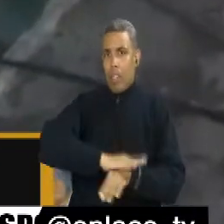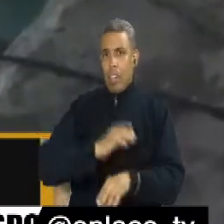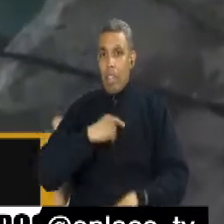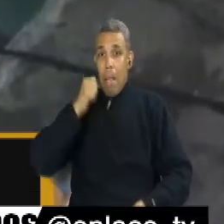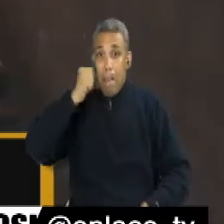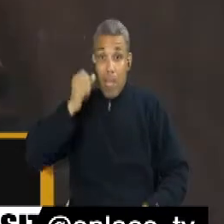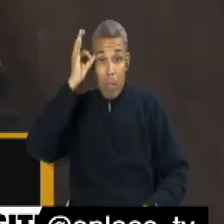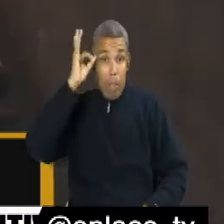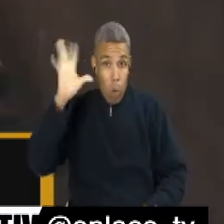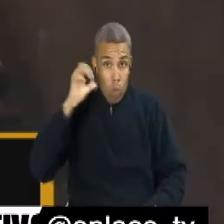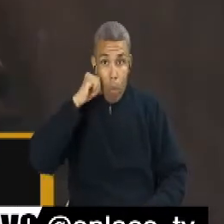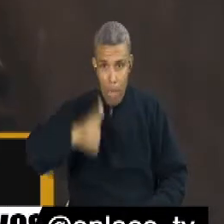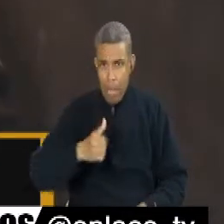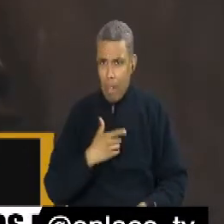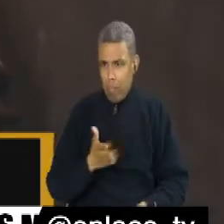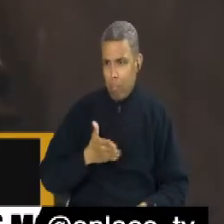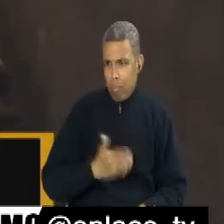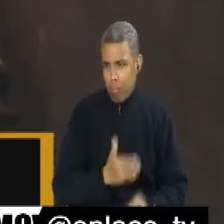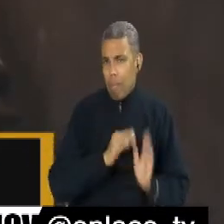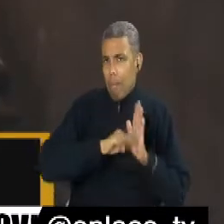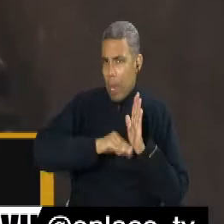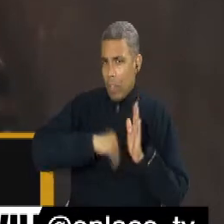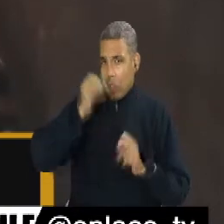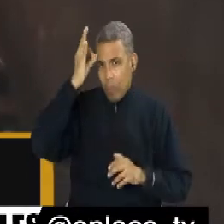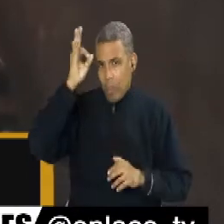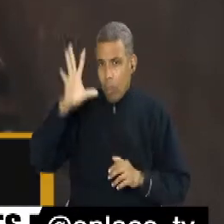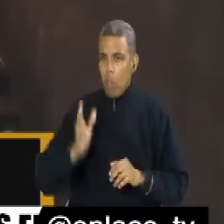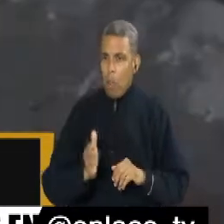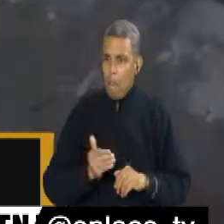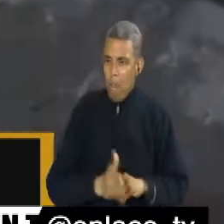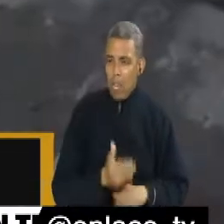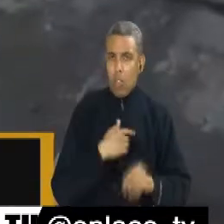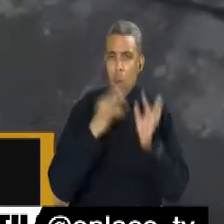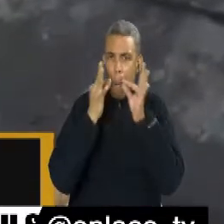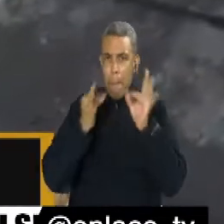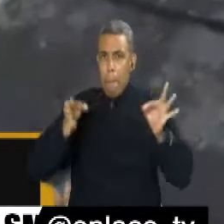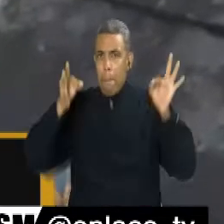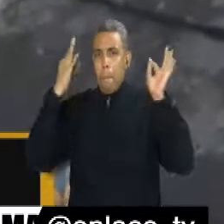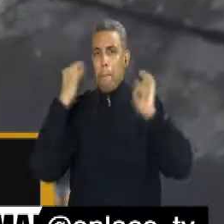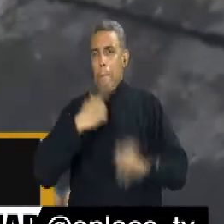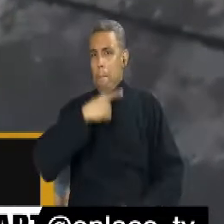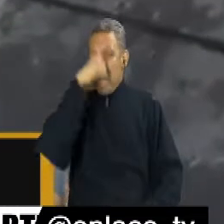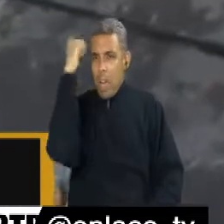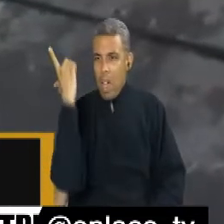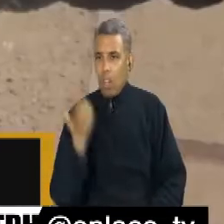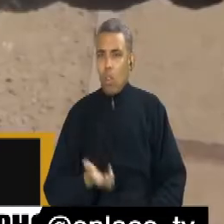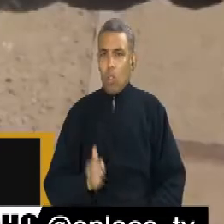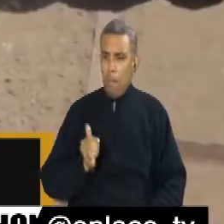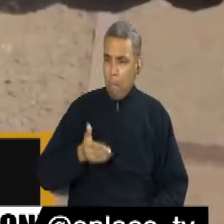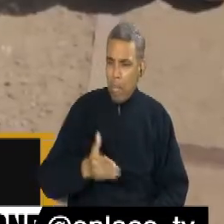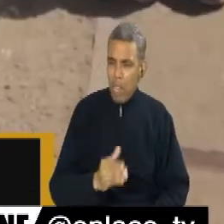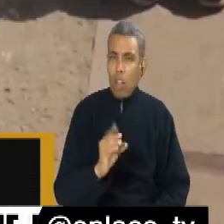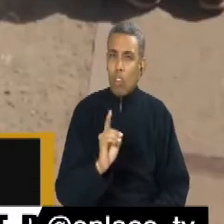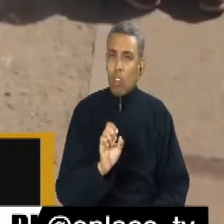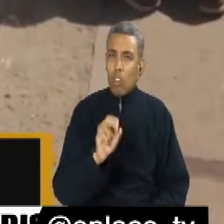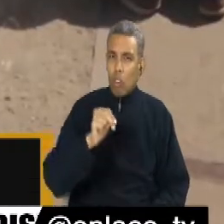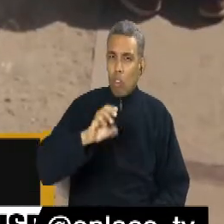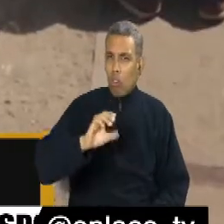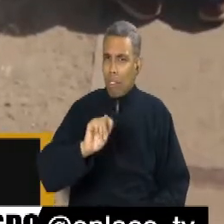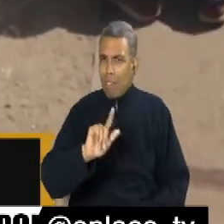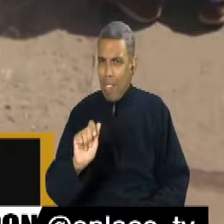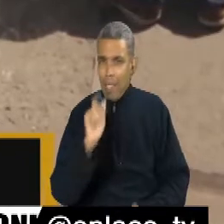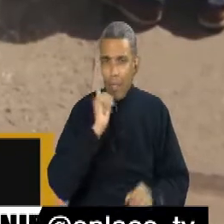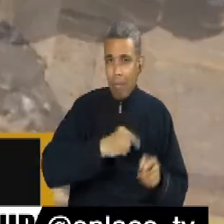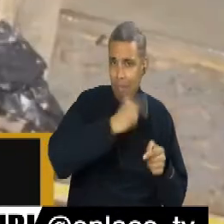pronto tampoco hay también bocachico a buenos precios. Bocachico, también hay bagre, hay doncella y todo eso. El gremio de pescadores invitó